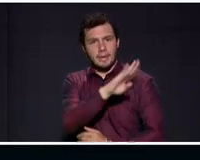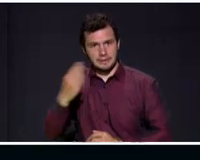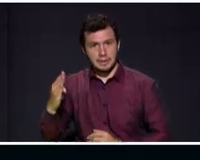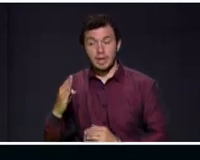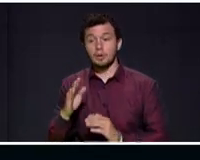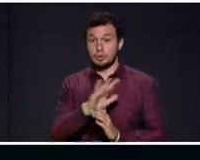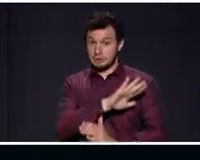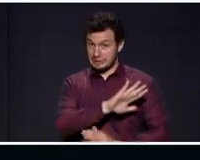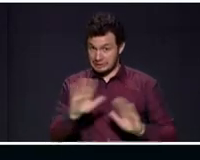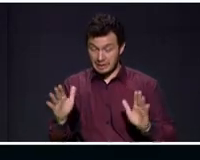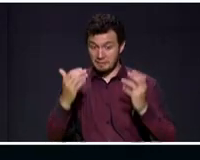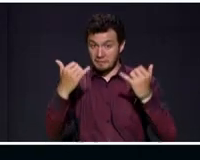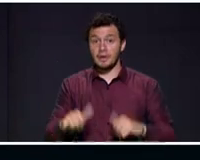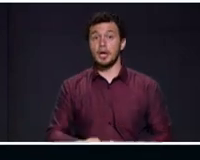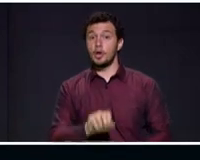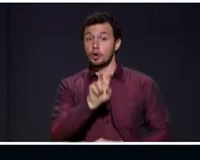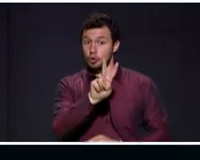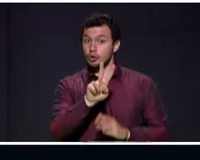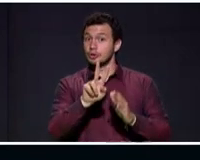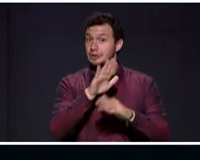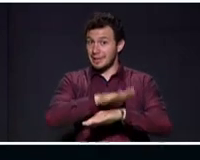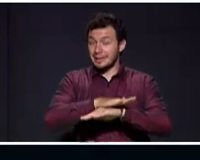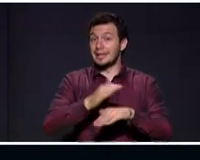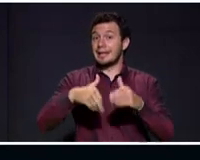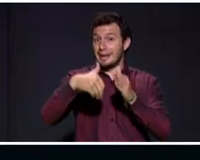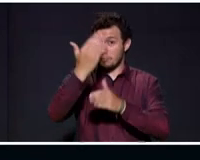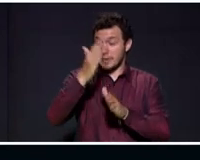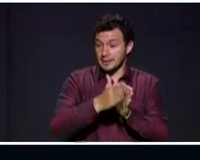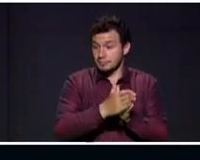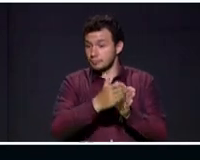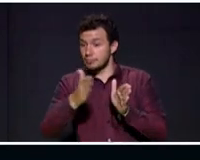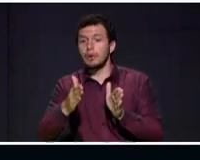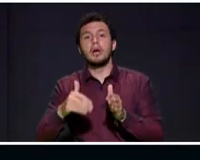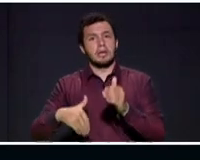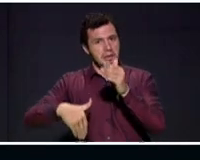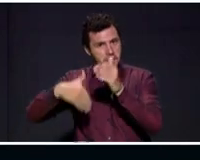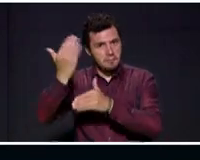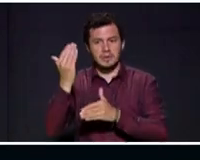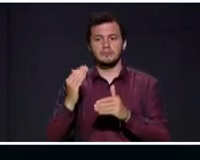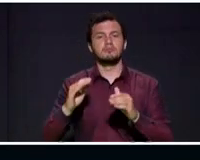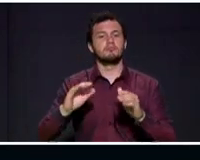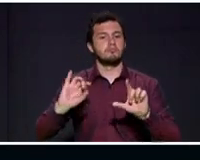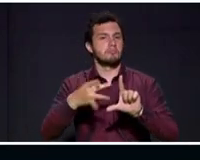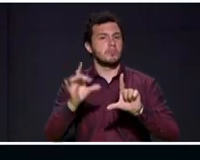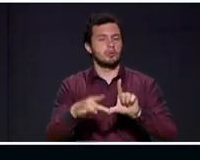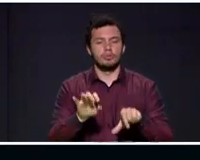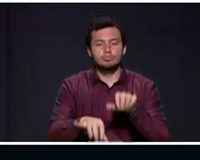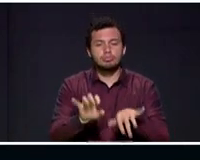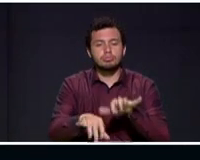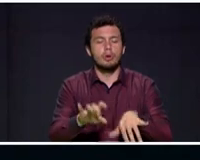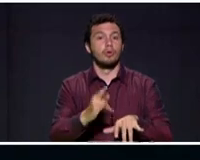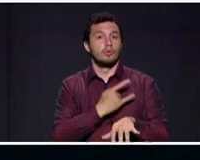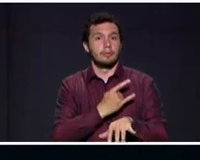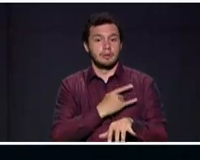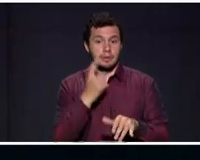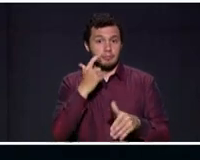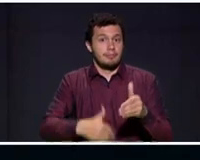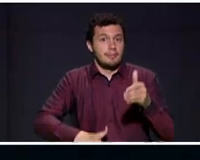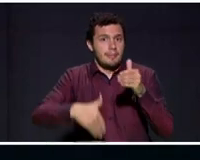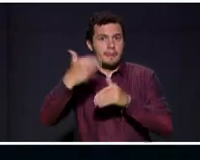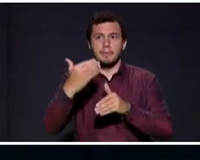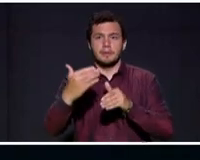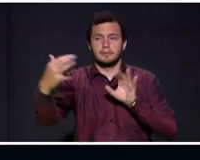las 2 de la tarde los jóvenes de región puedan estudiar su educación superior virtual ahí empezamos a generar una conectividad y